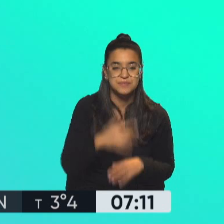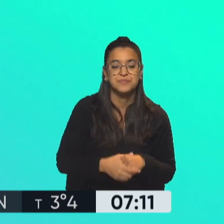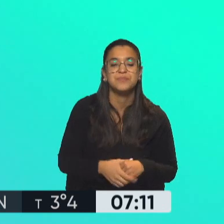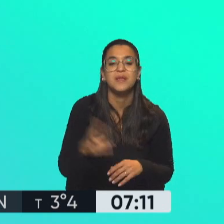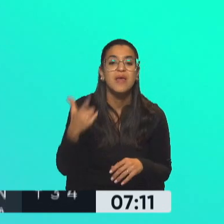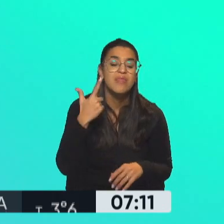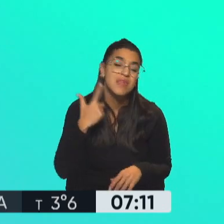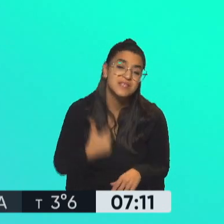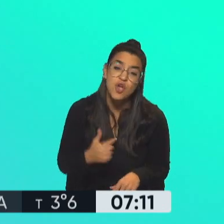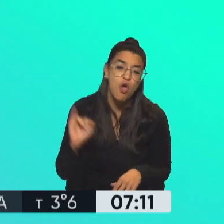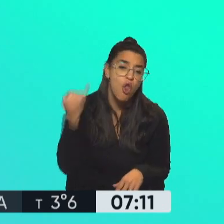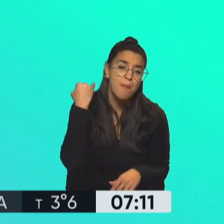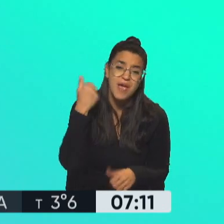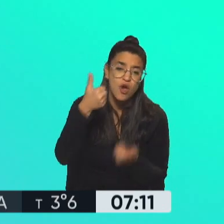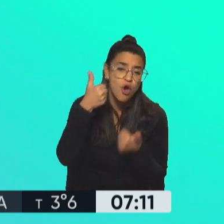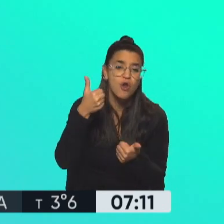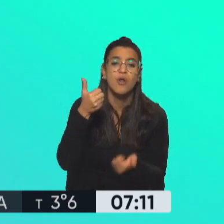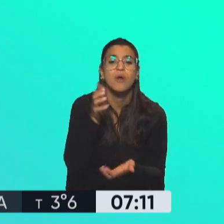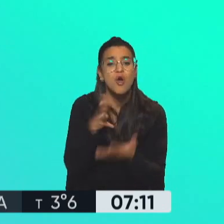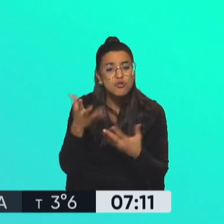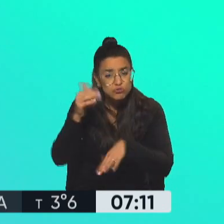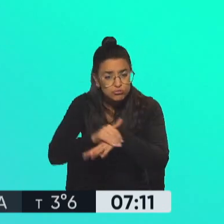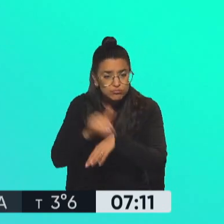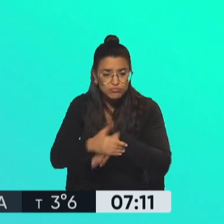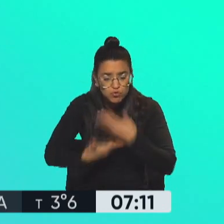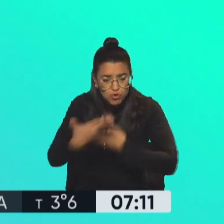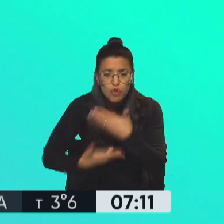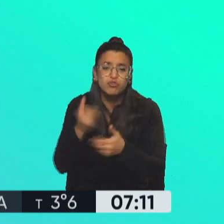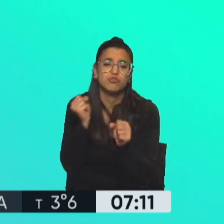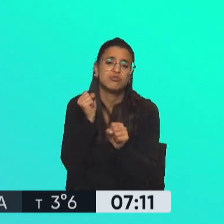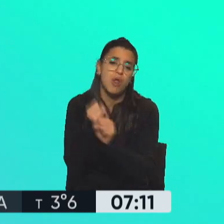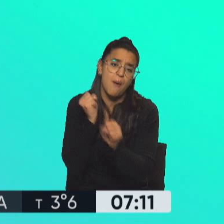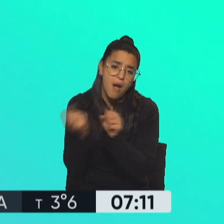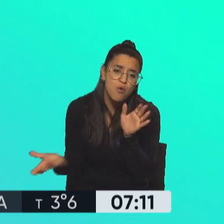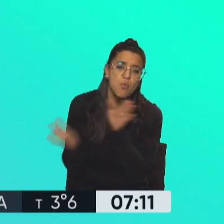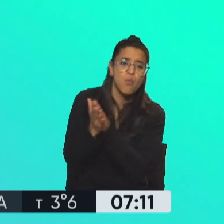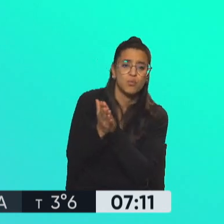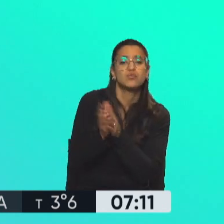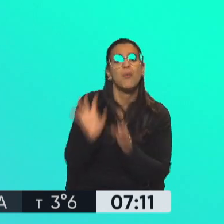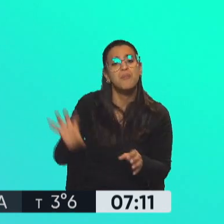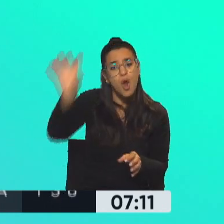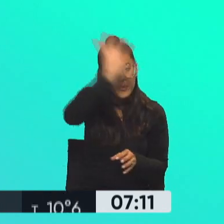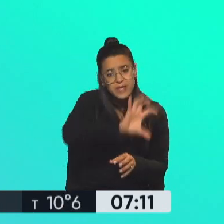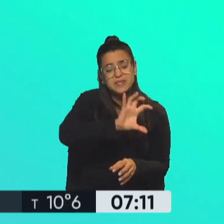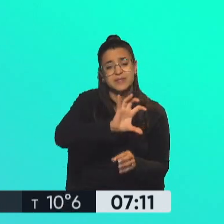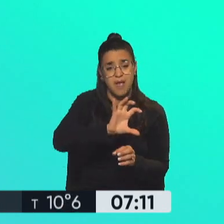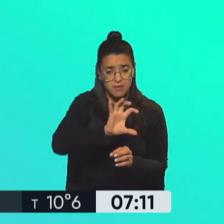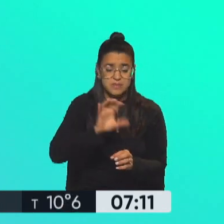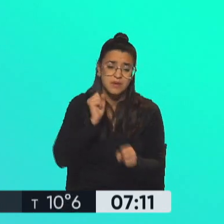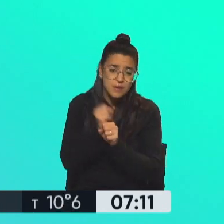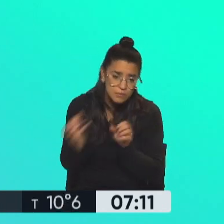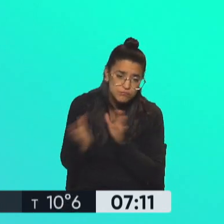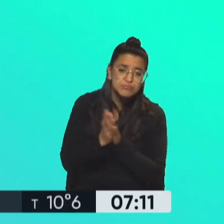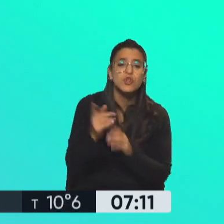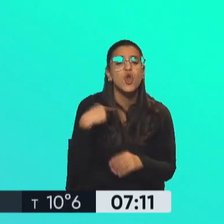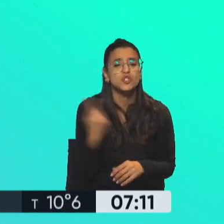deseándole el mejor de los éxitos y renovando el compromiso de seguir trabajando en conjunto desde las provincias argentinas quienes